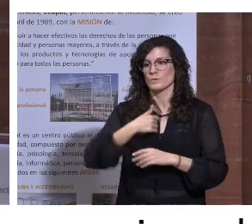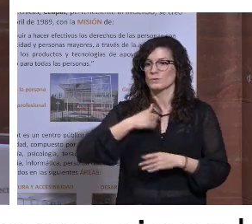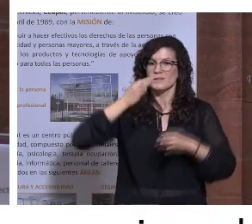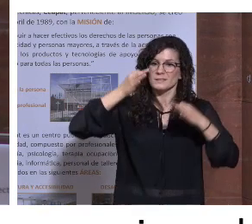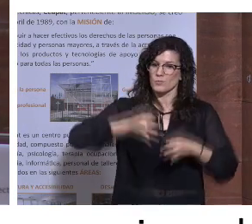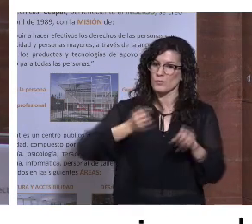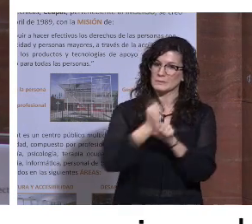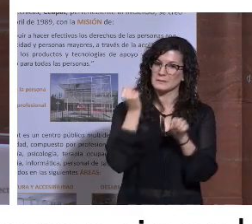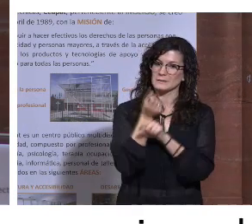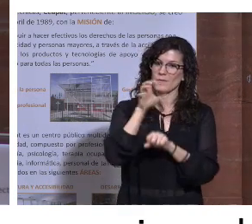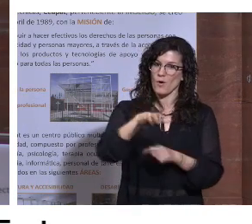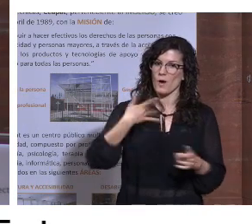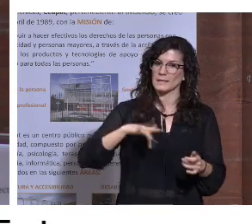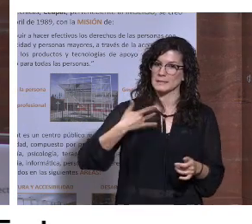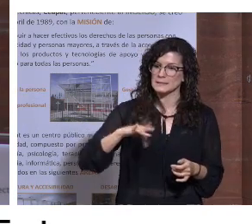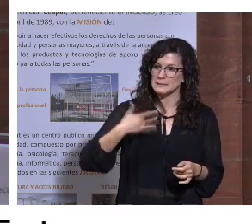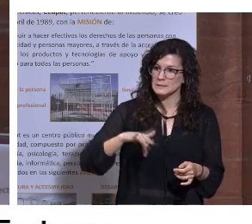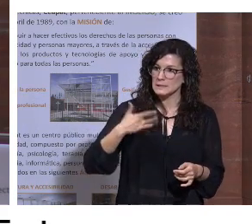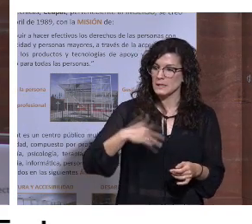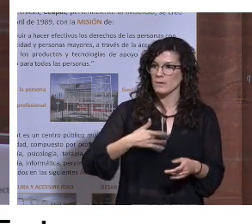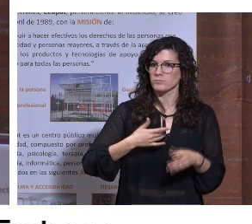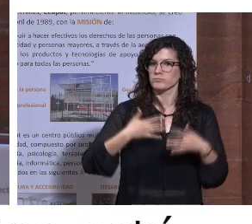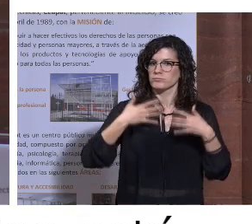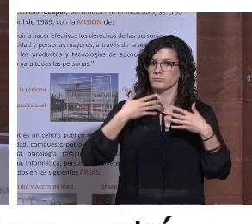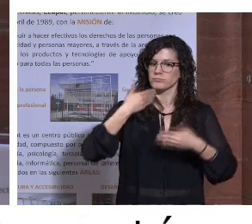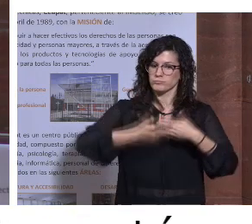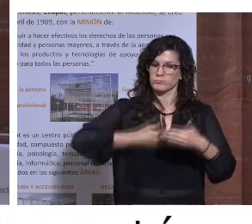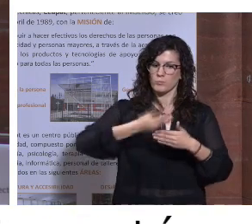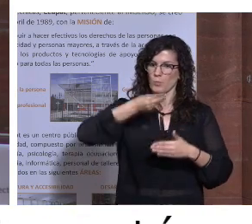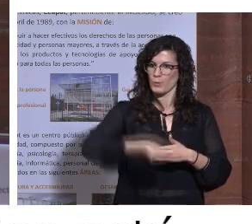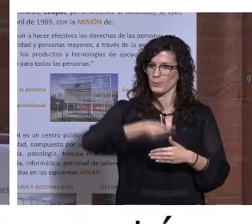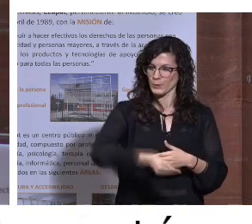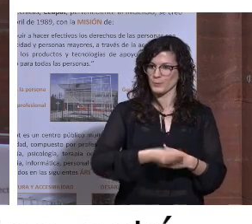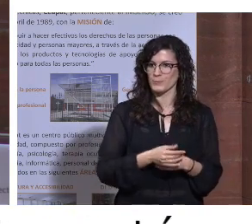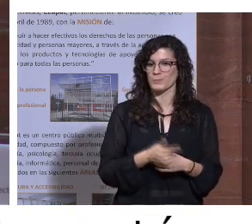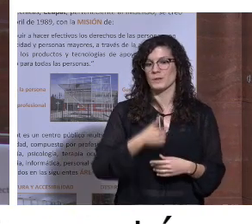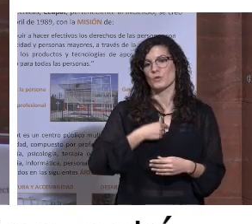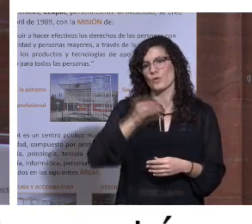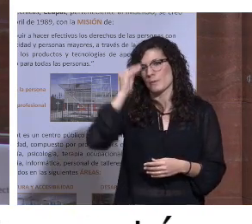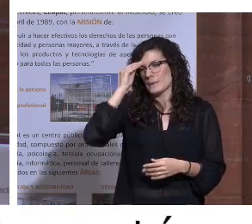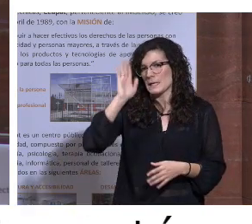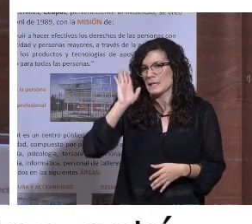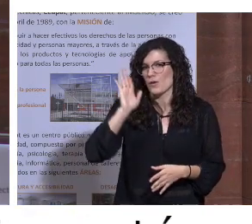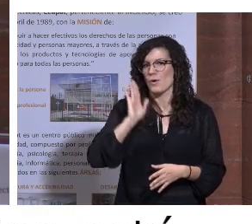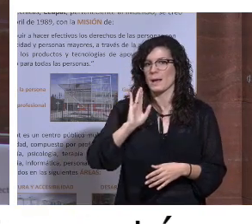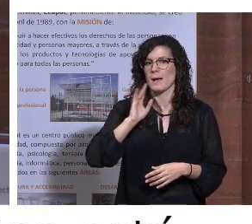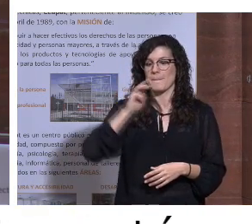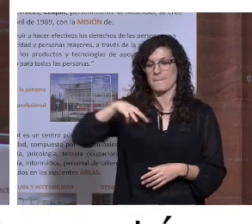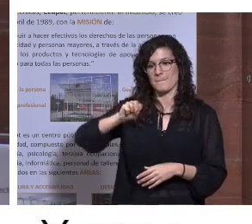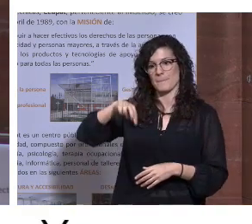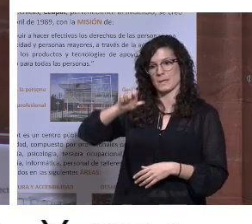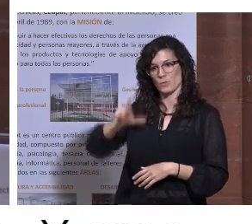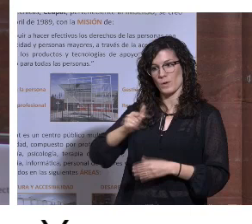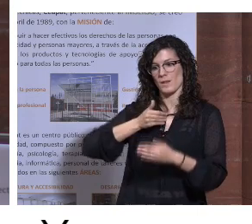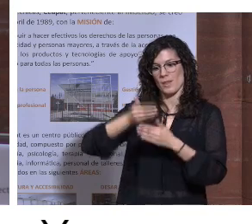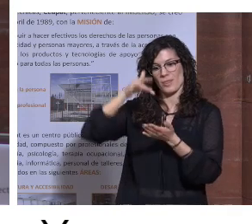Argentina está teniendo una cosecha buenísima. Y creo que a Manuel, el día que la ministra